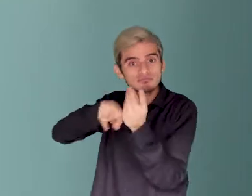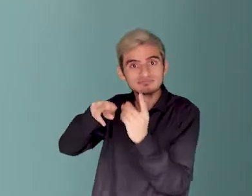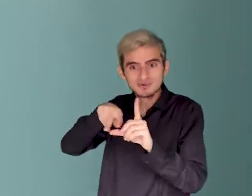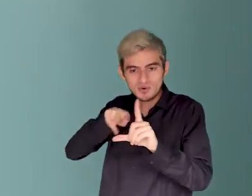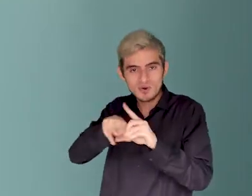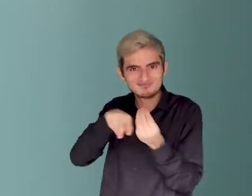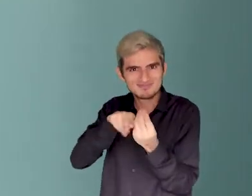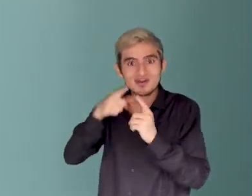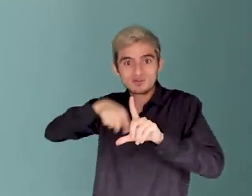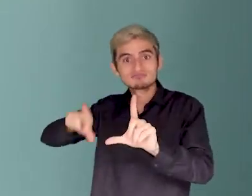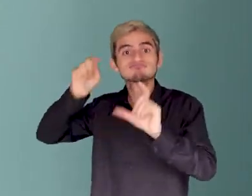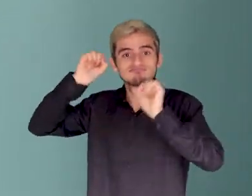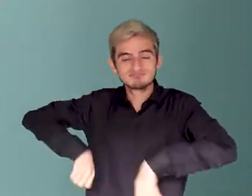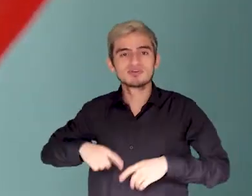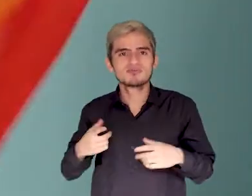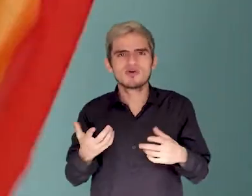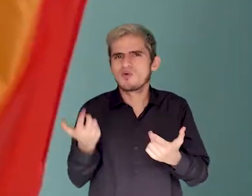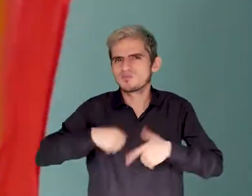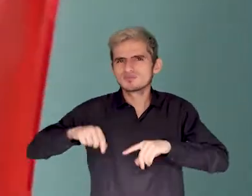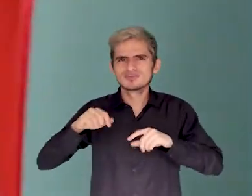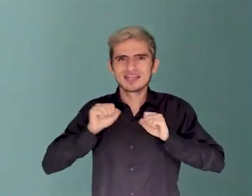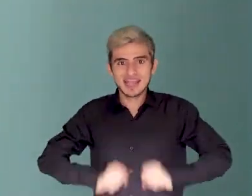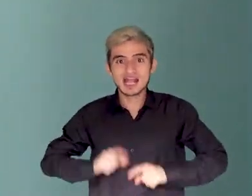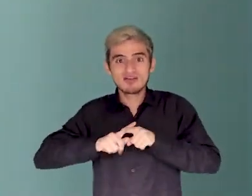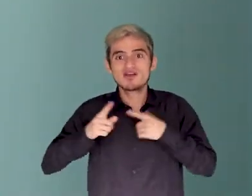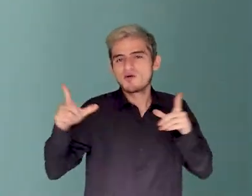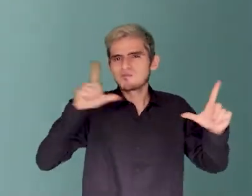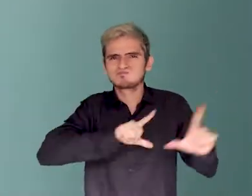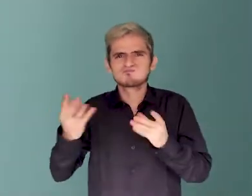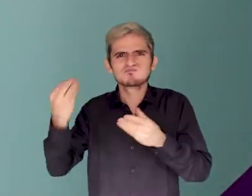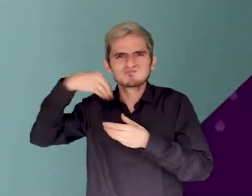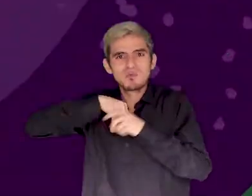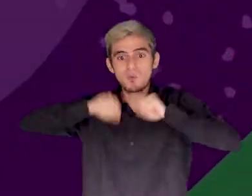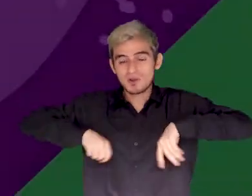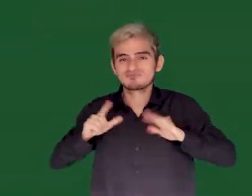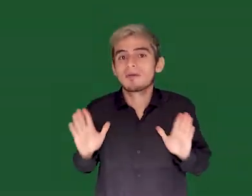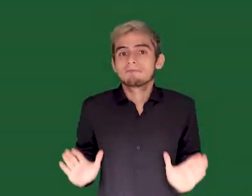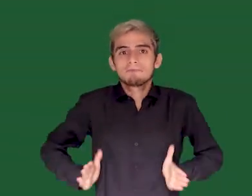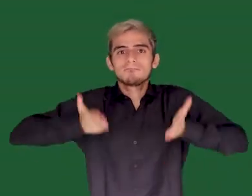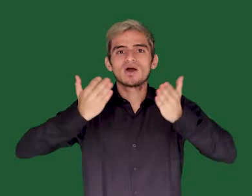los roles que plantean nuevos guionistas son más diversos e incluyentes.